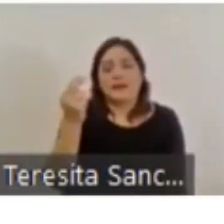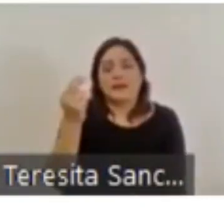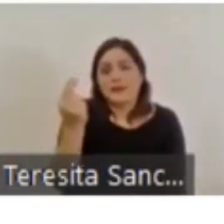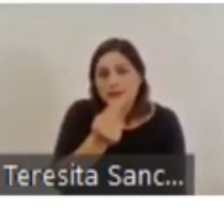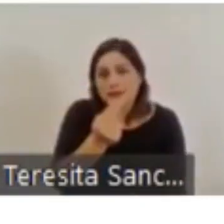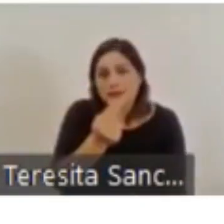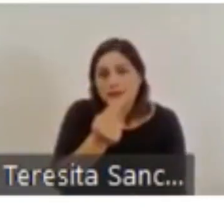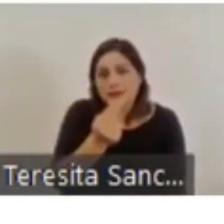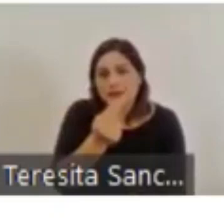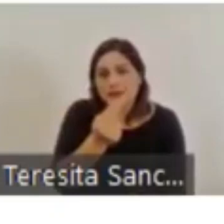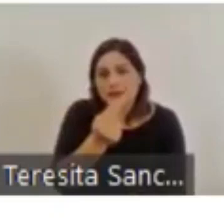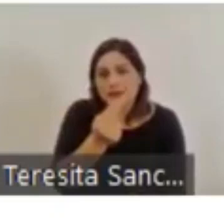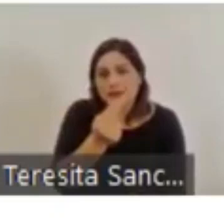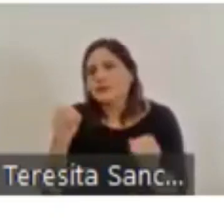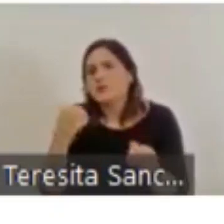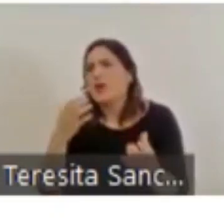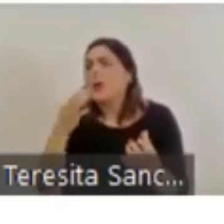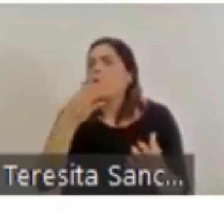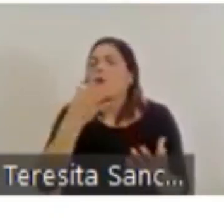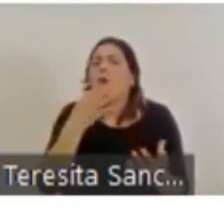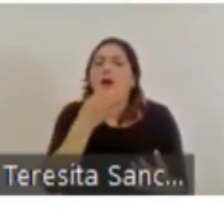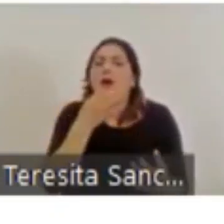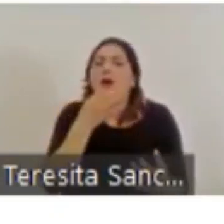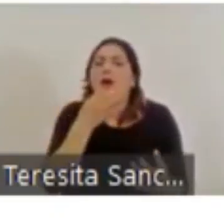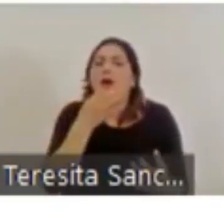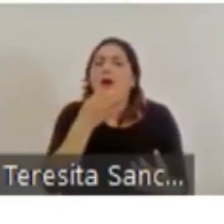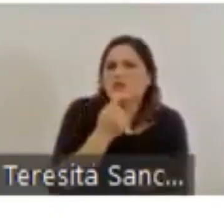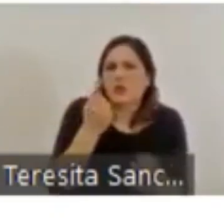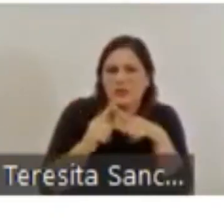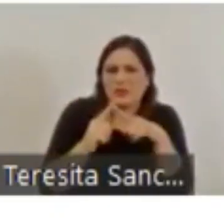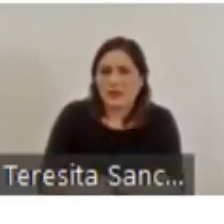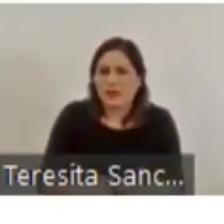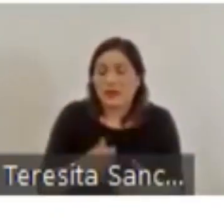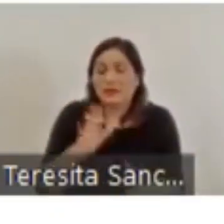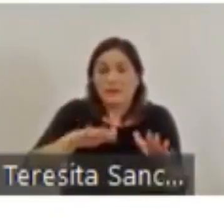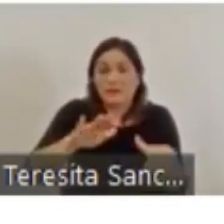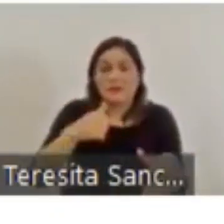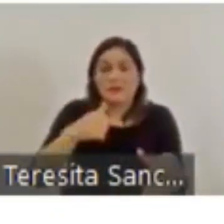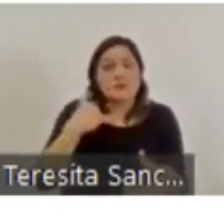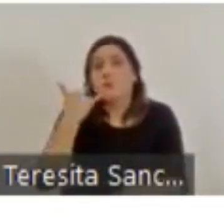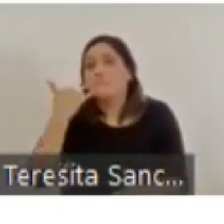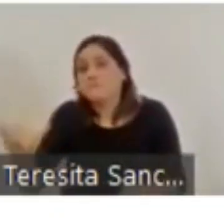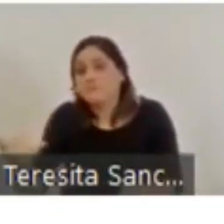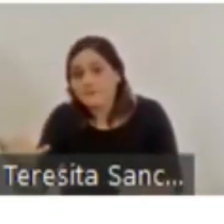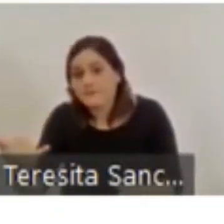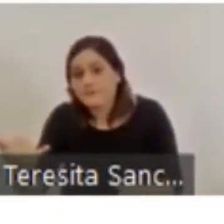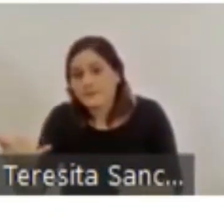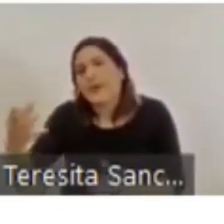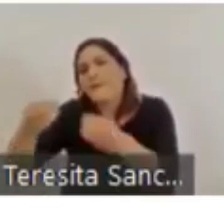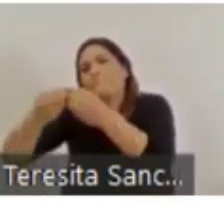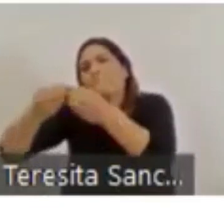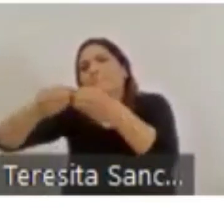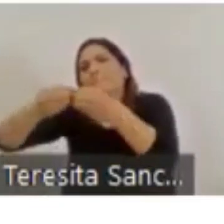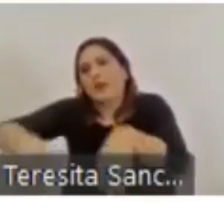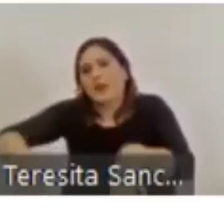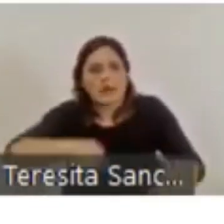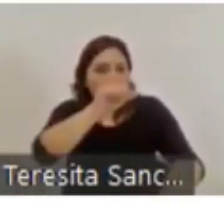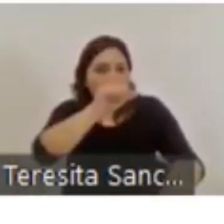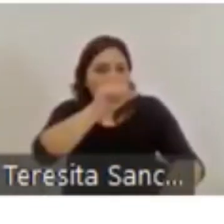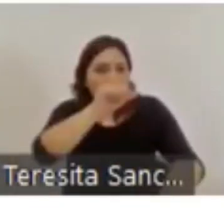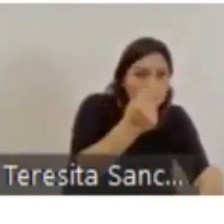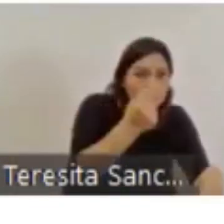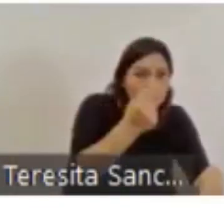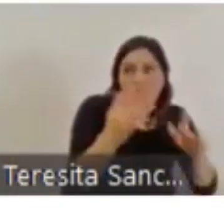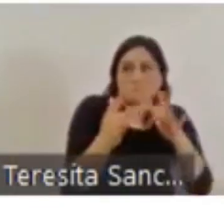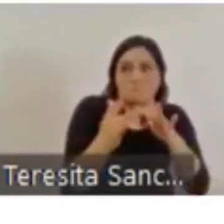emergencia, y cuando hacemos una llamada falsa, se puede perder la oportunidad